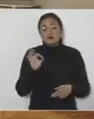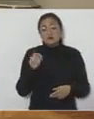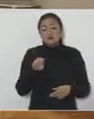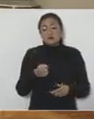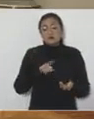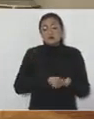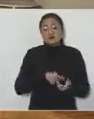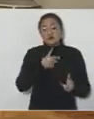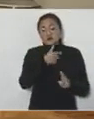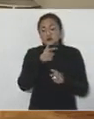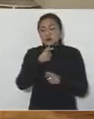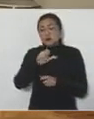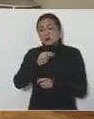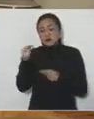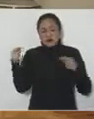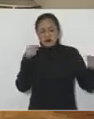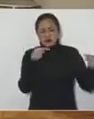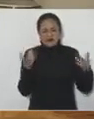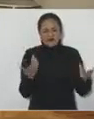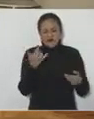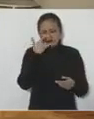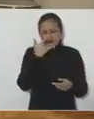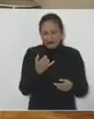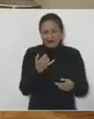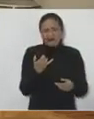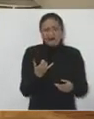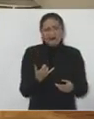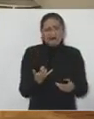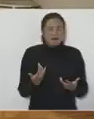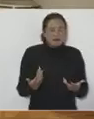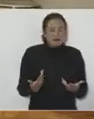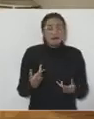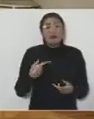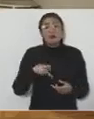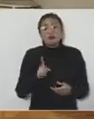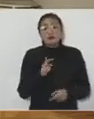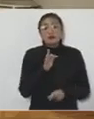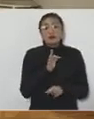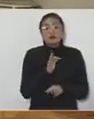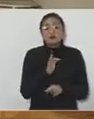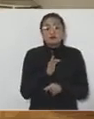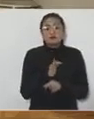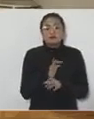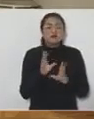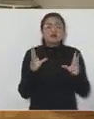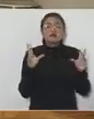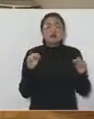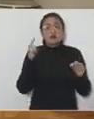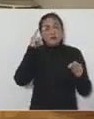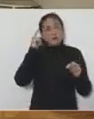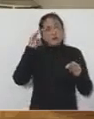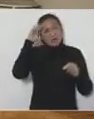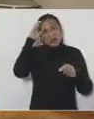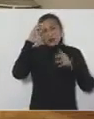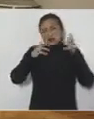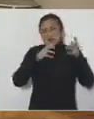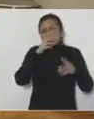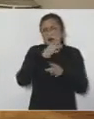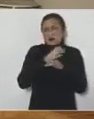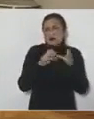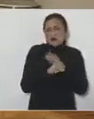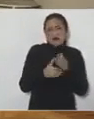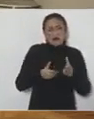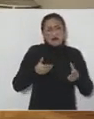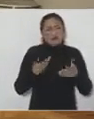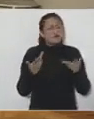disparen contra otros es muy raro eso también pero no no fabriquemos tesis